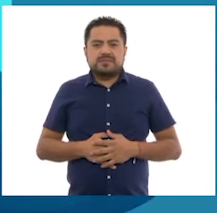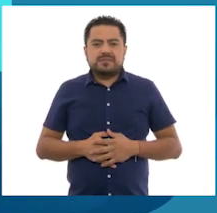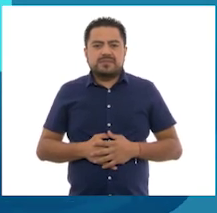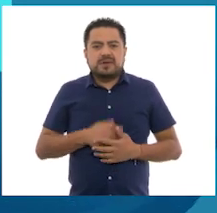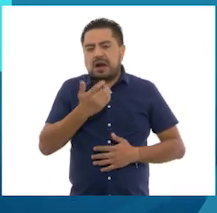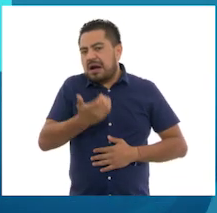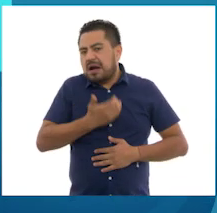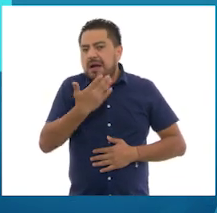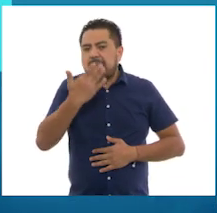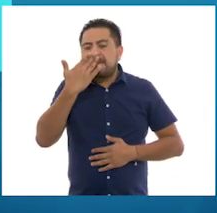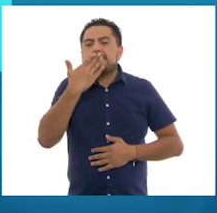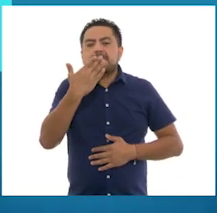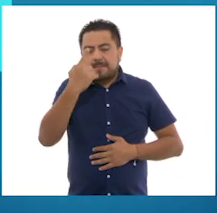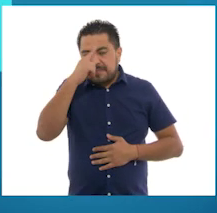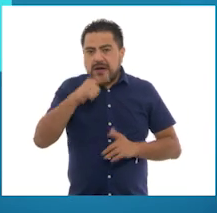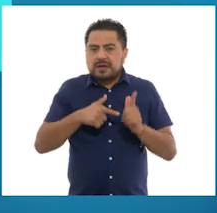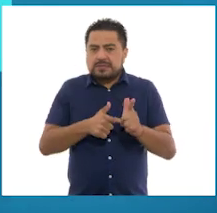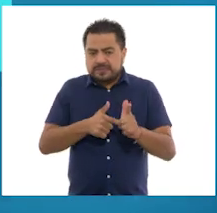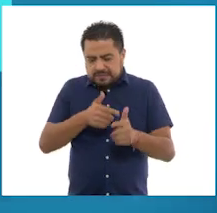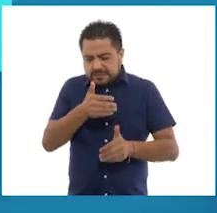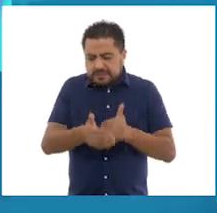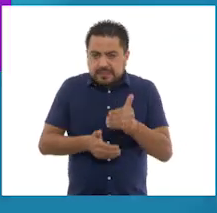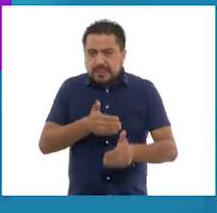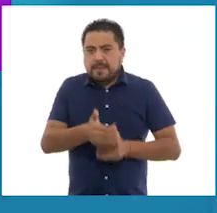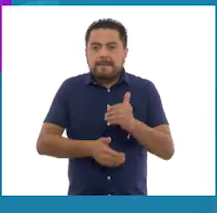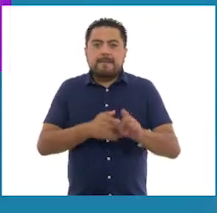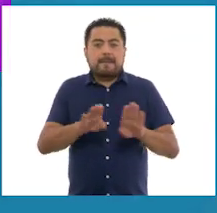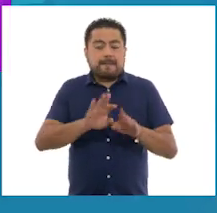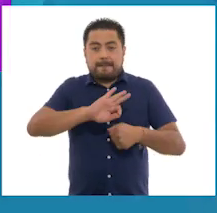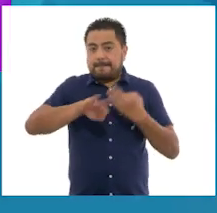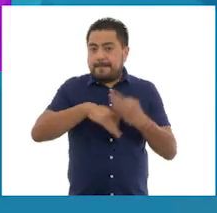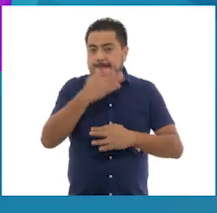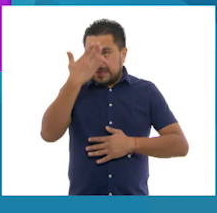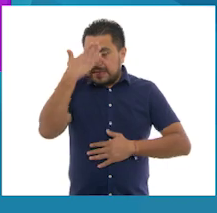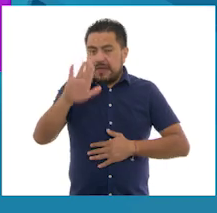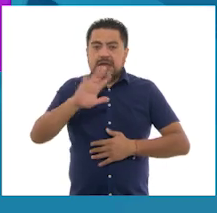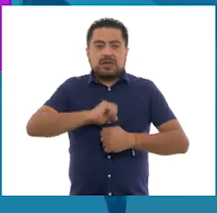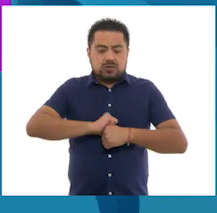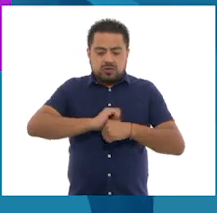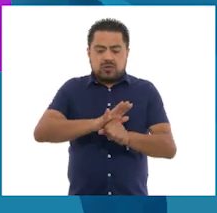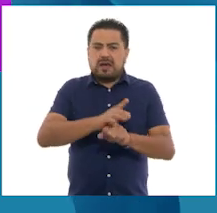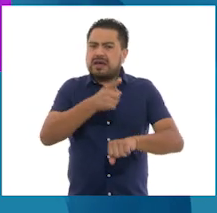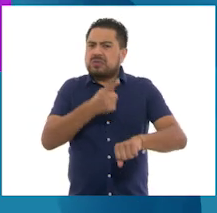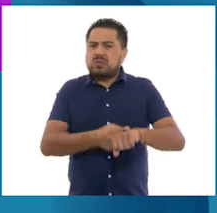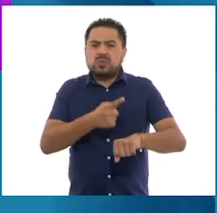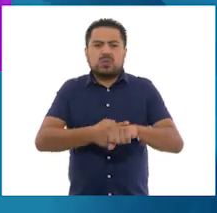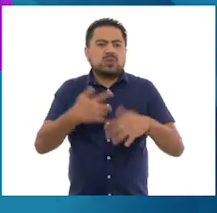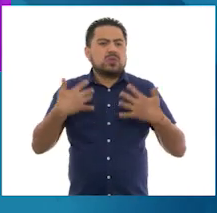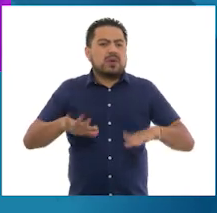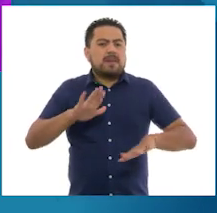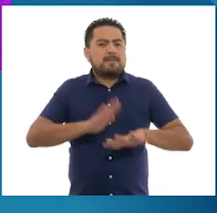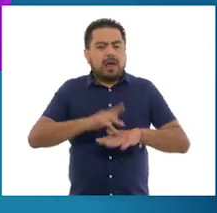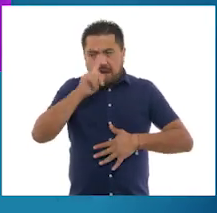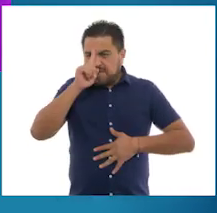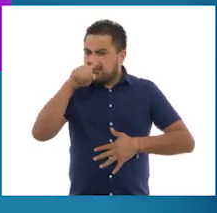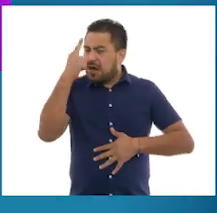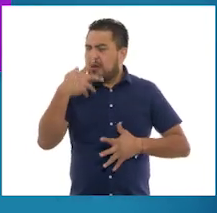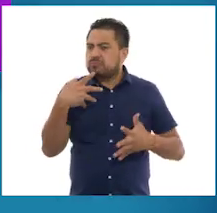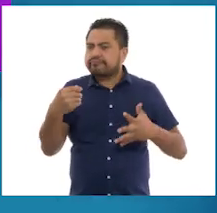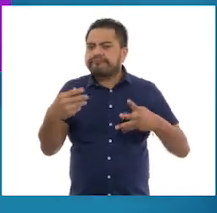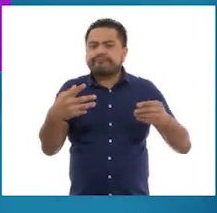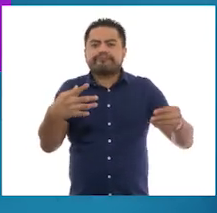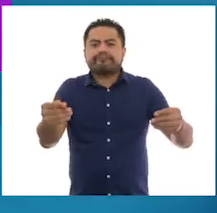Buenas prácticas para seguir adelante. Como todos sabemos, la COVID-19 es una enfermedad que se contagia muy fácilmente entre